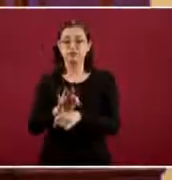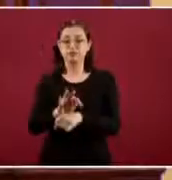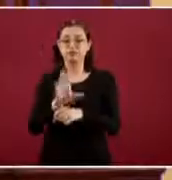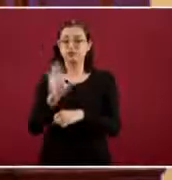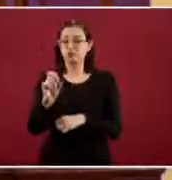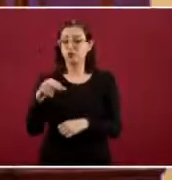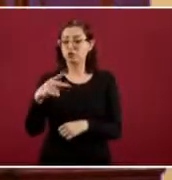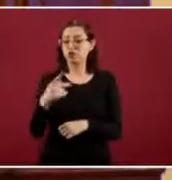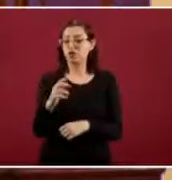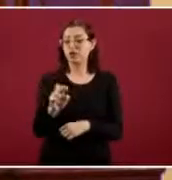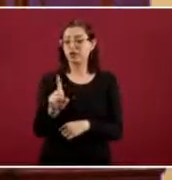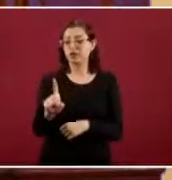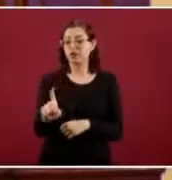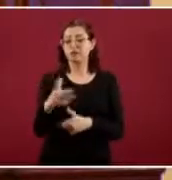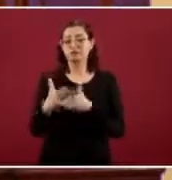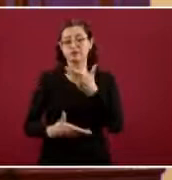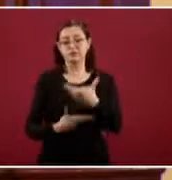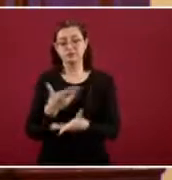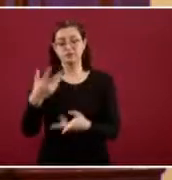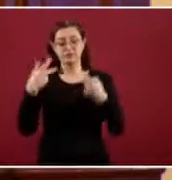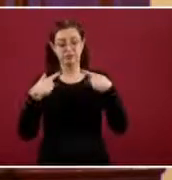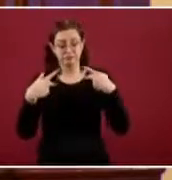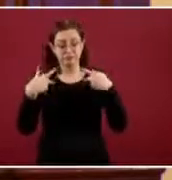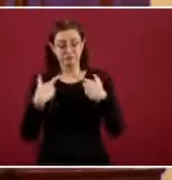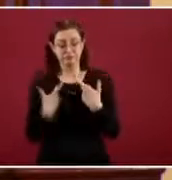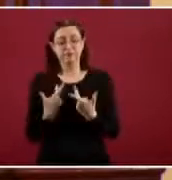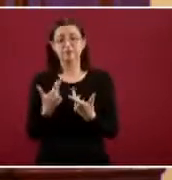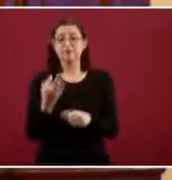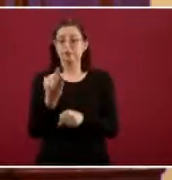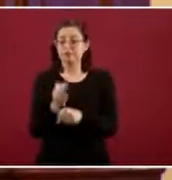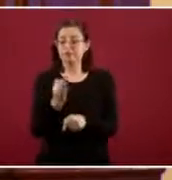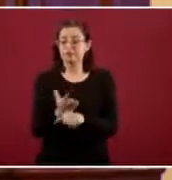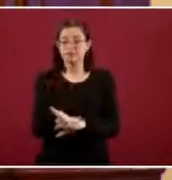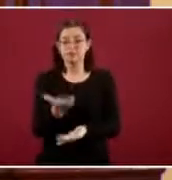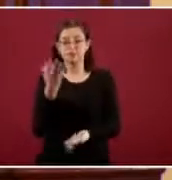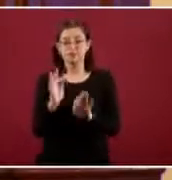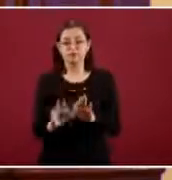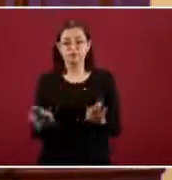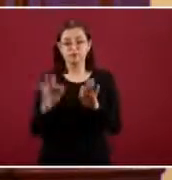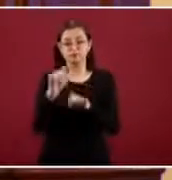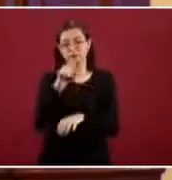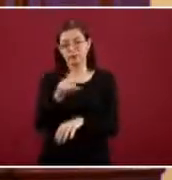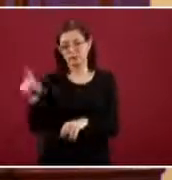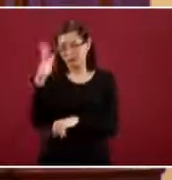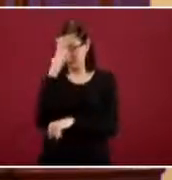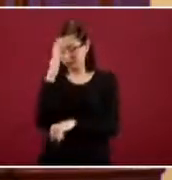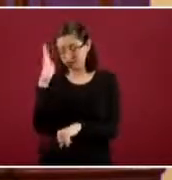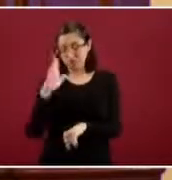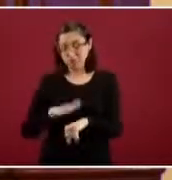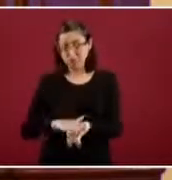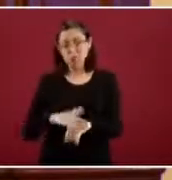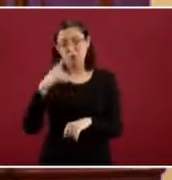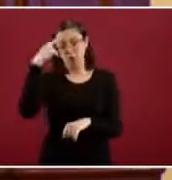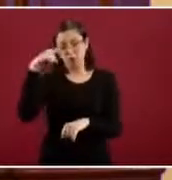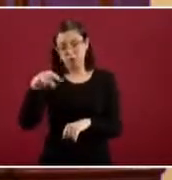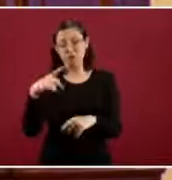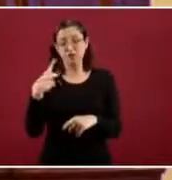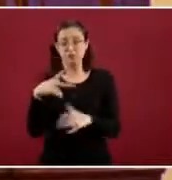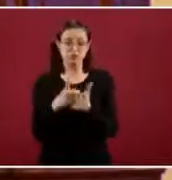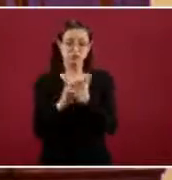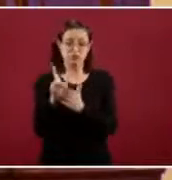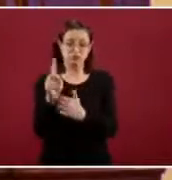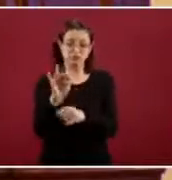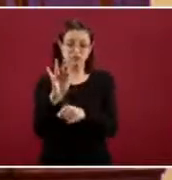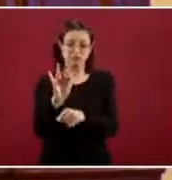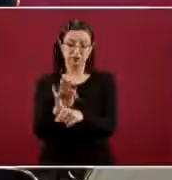institución para el servicio de la ciudadanía, y en estos momentos es importante que la tengan presente como un recurso para defender sus derechos si es que